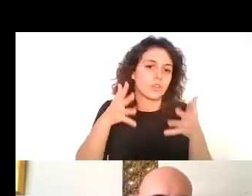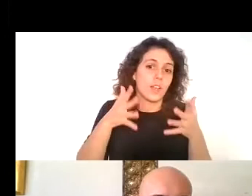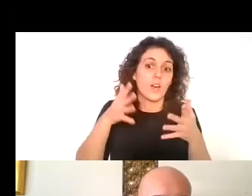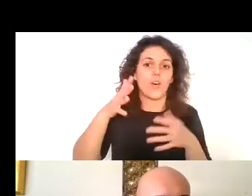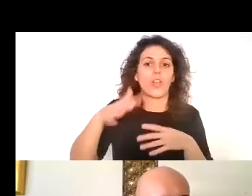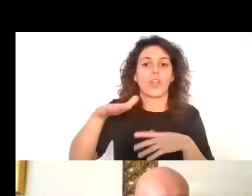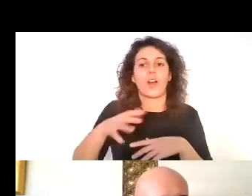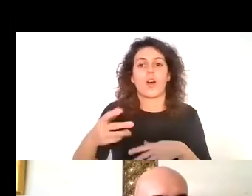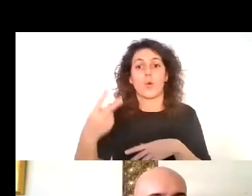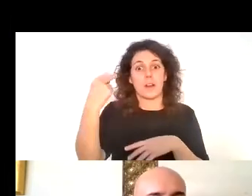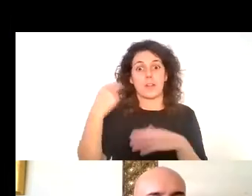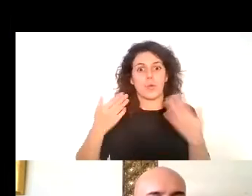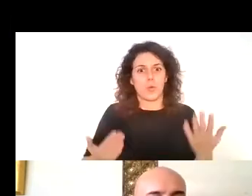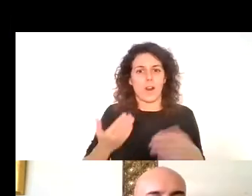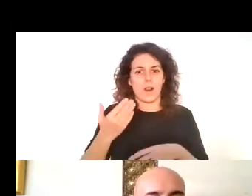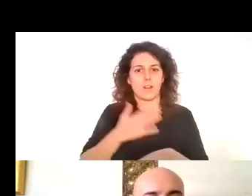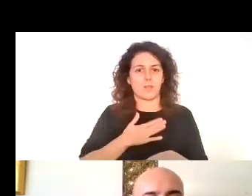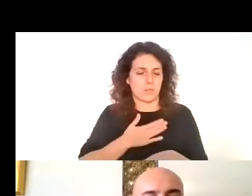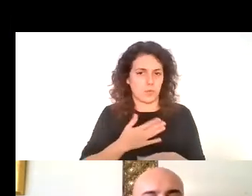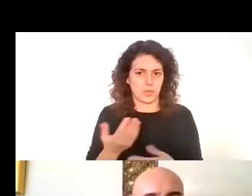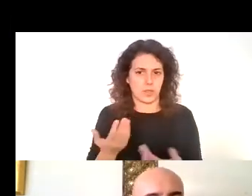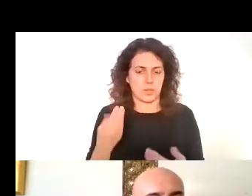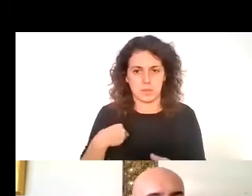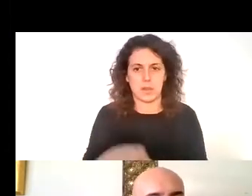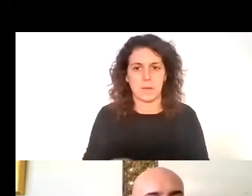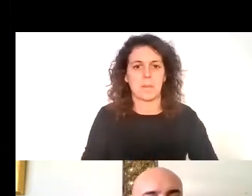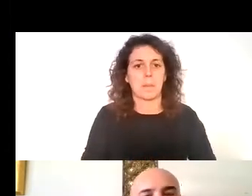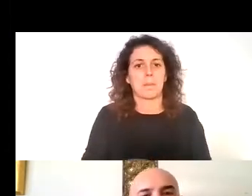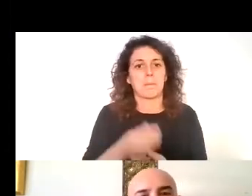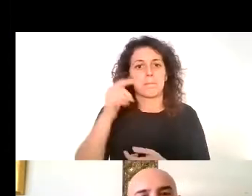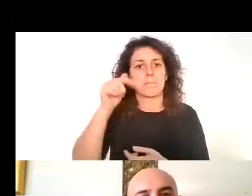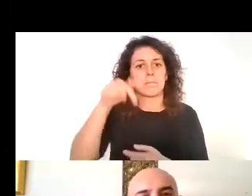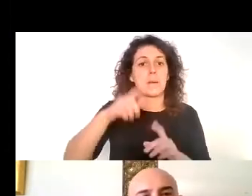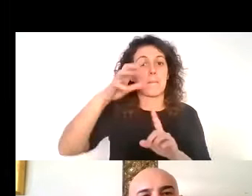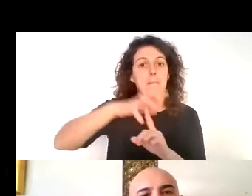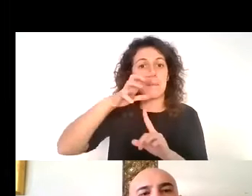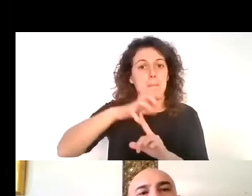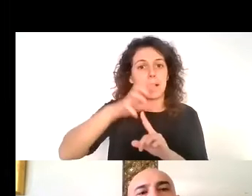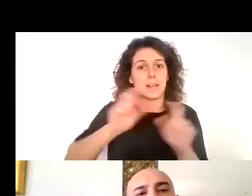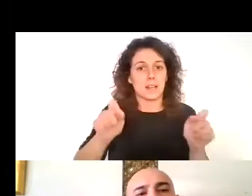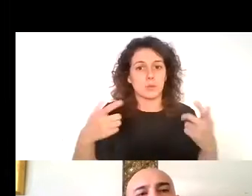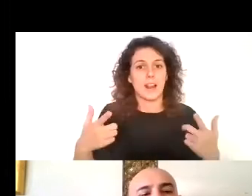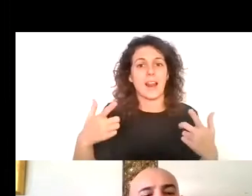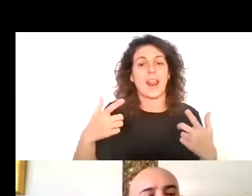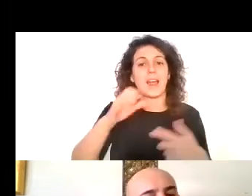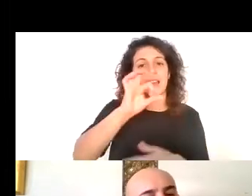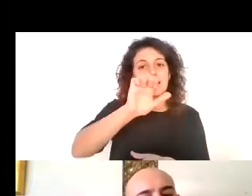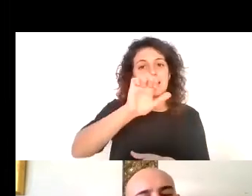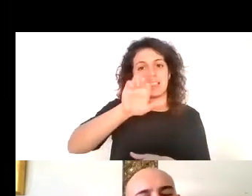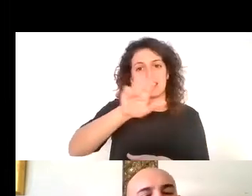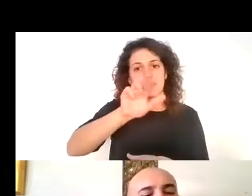a exponer nuestra propuesta para este congreso, que no es otra que el Parque Natural Serra Gelada y, en concreto, el Camino al